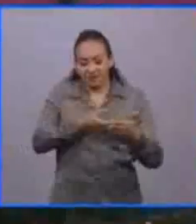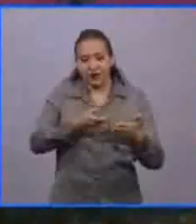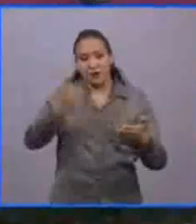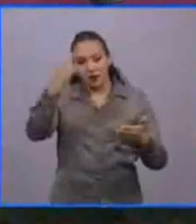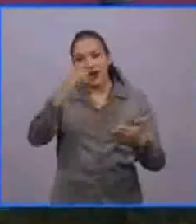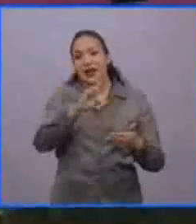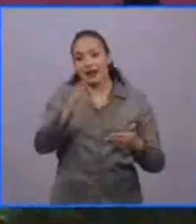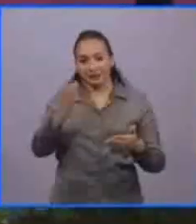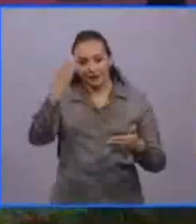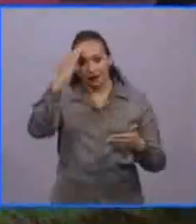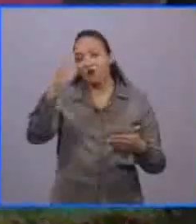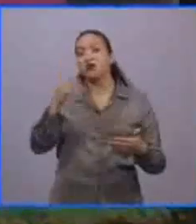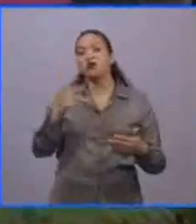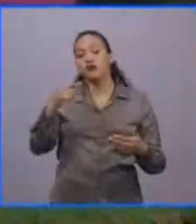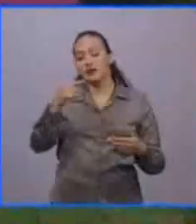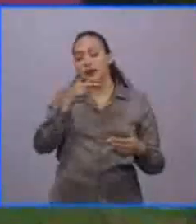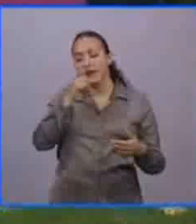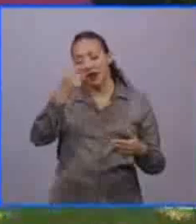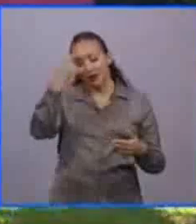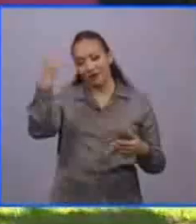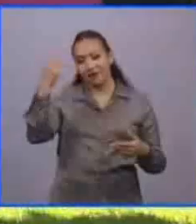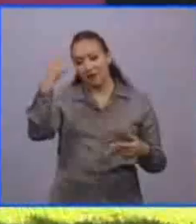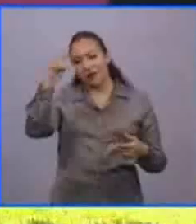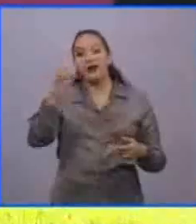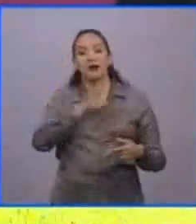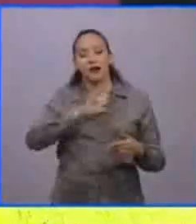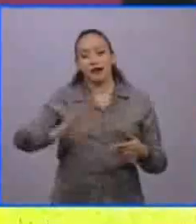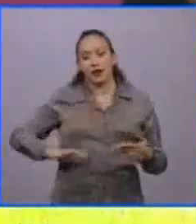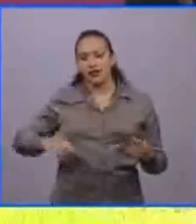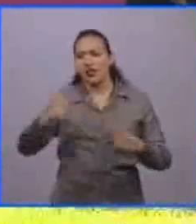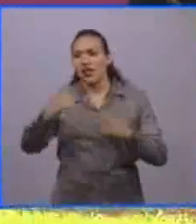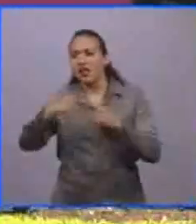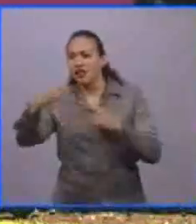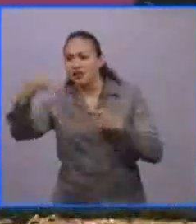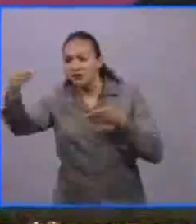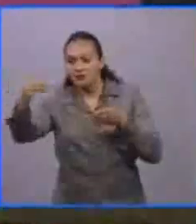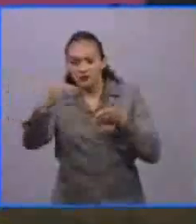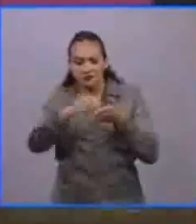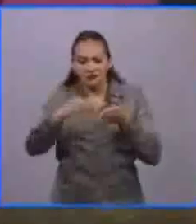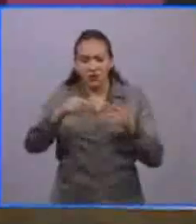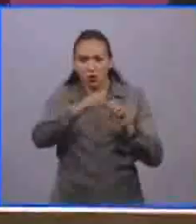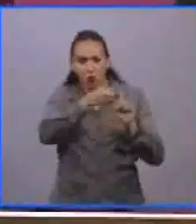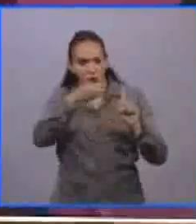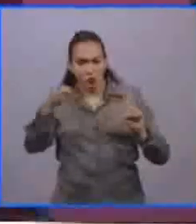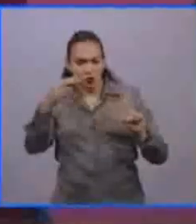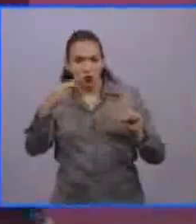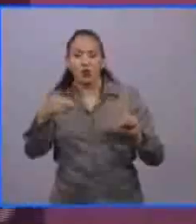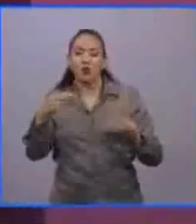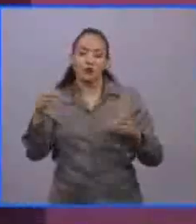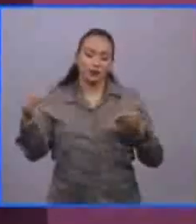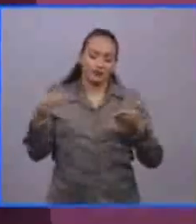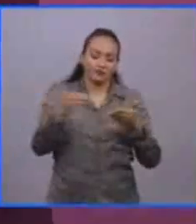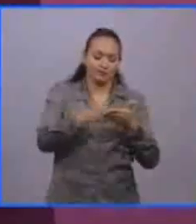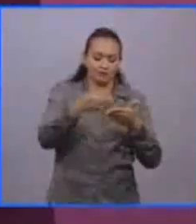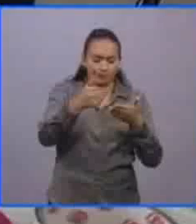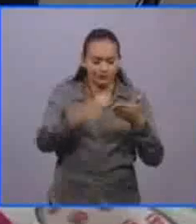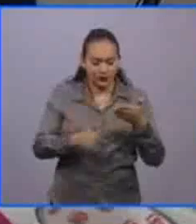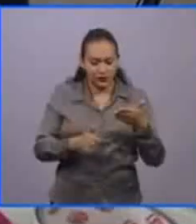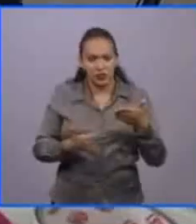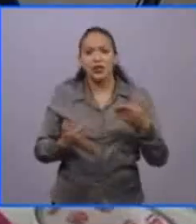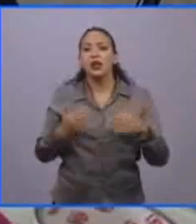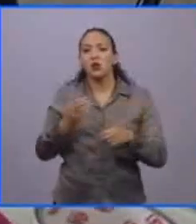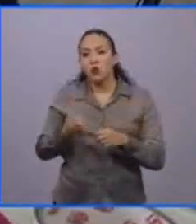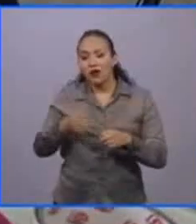de quién se emitió el voto y a qué candidato deberá computarse, lo que hará imposible determinar la candidatura con el mayor número